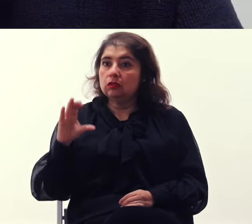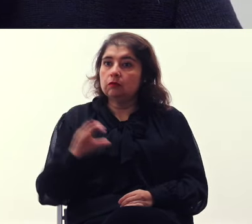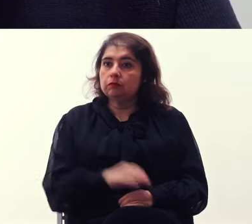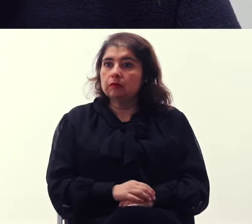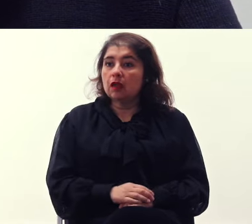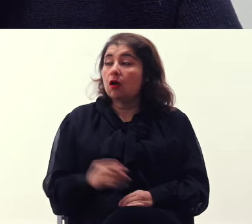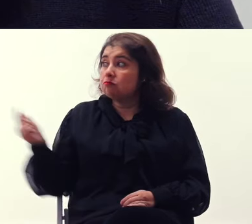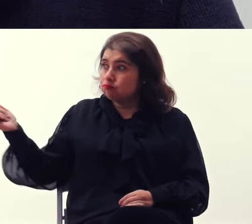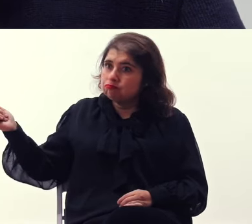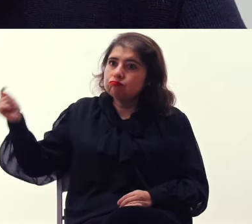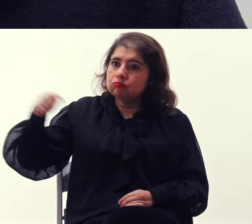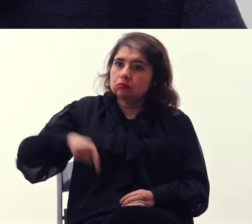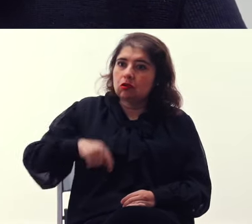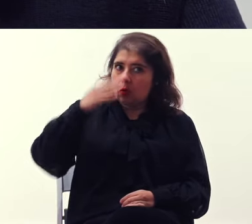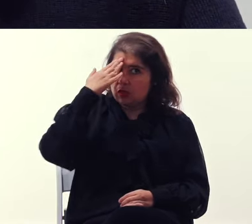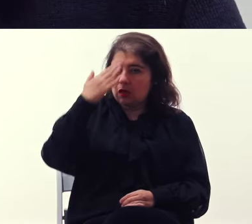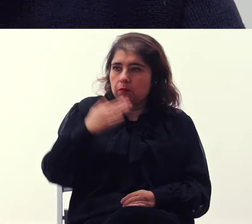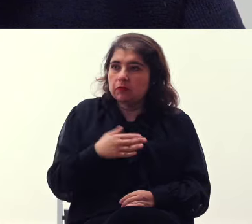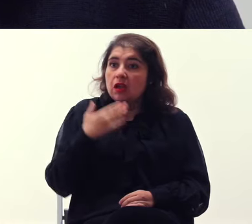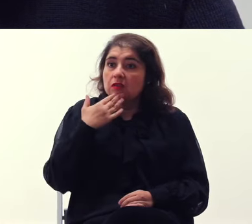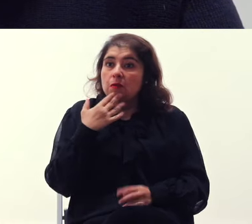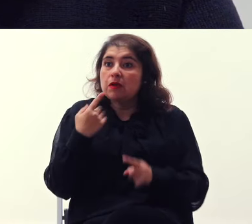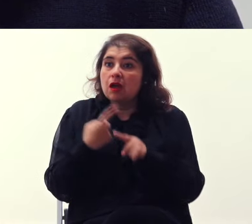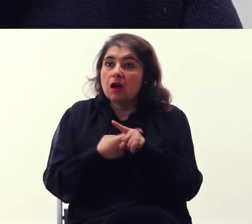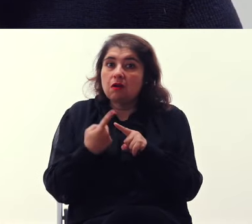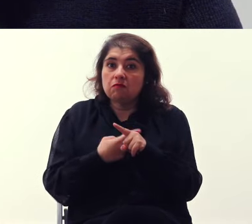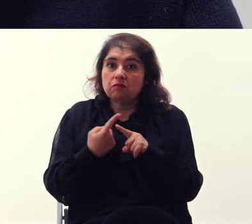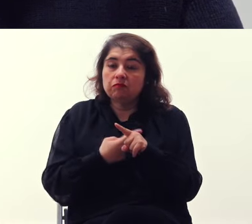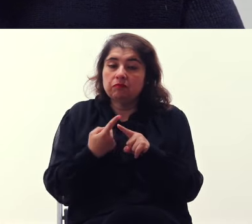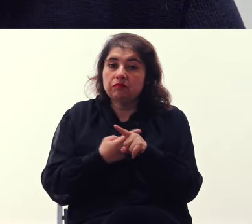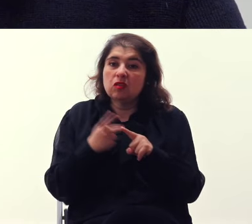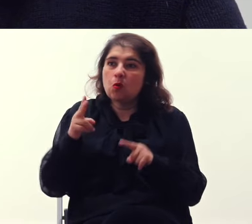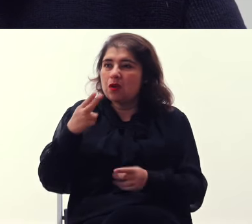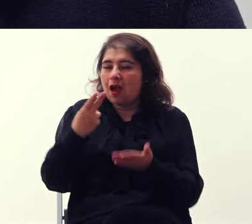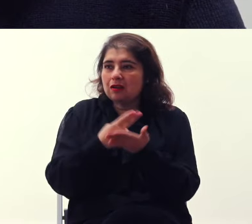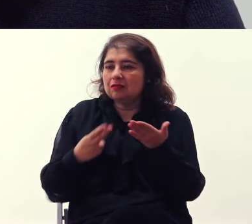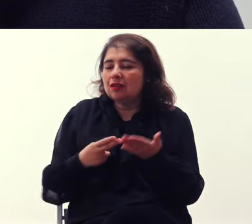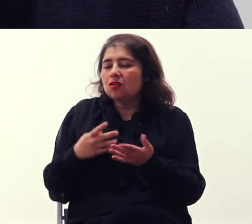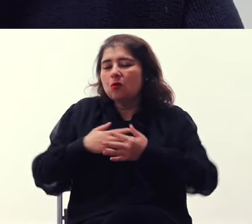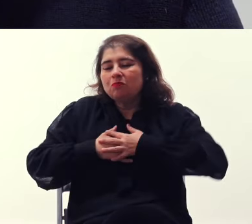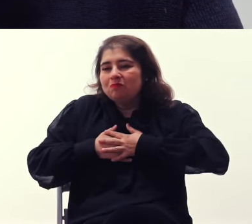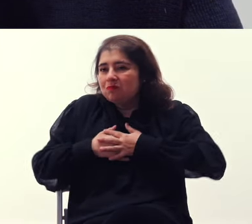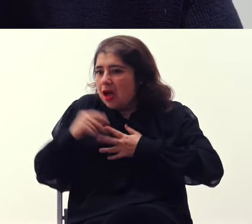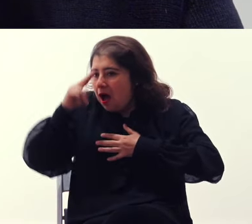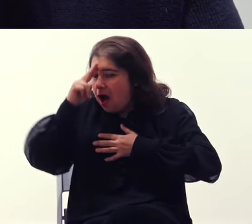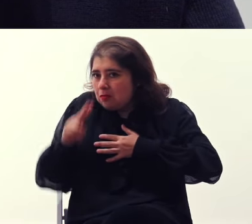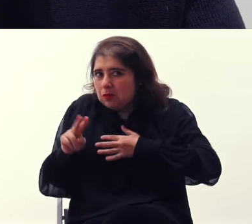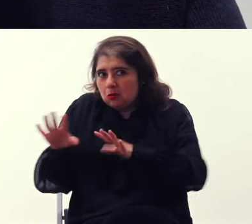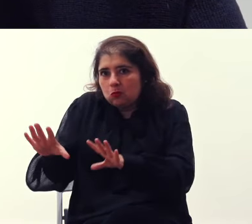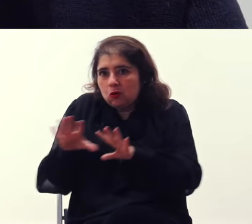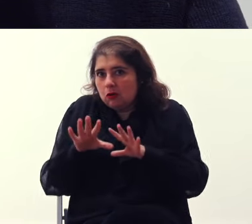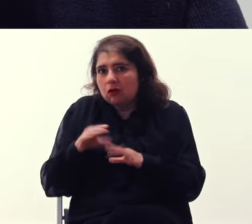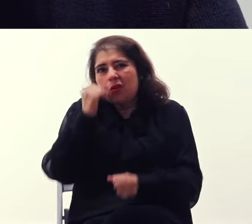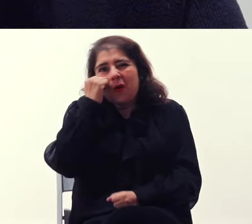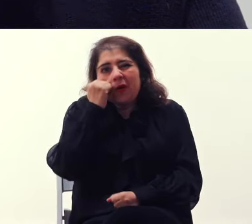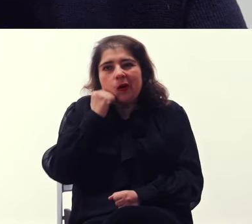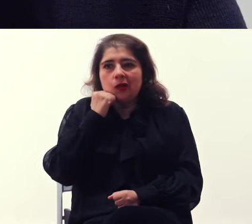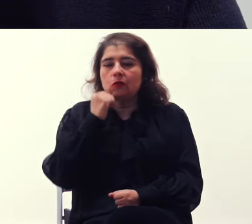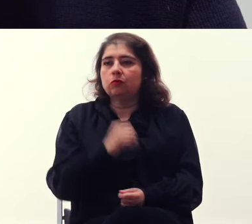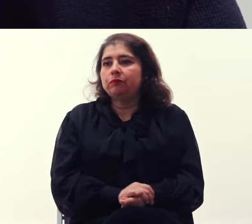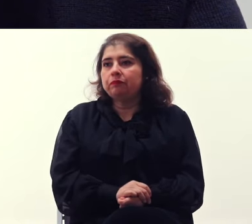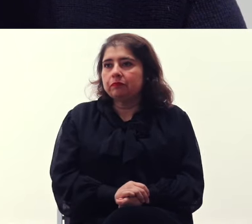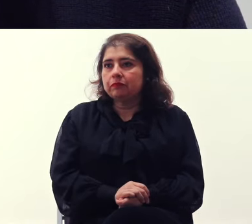UC a estar presente hoy día, pero sobre todo hablar de un artista que admiro profundamente y que le